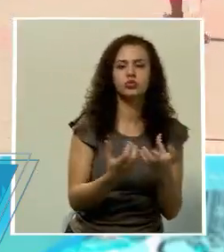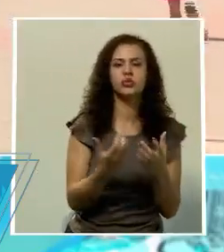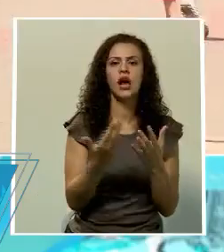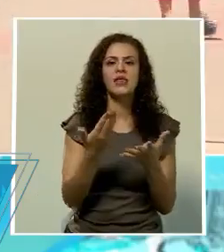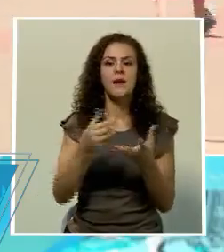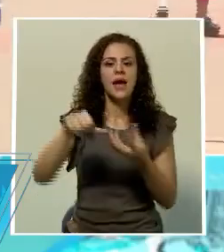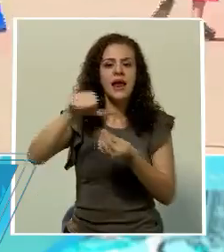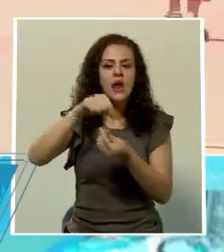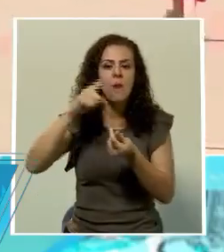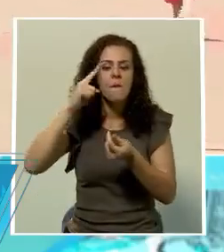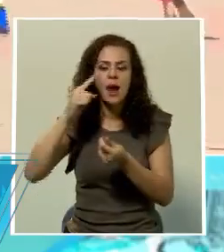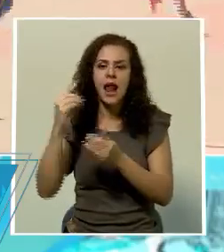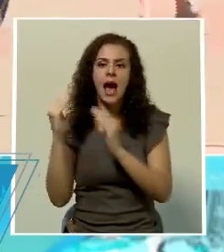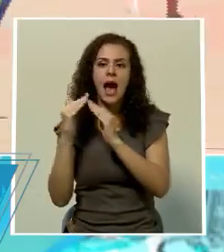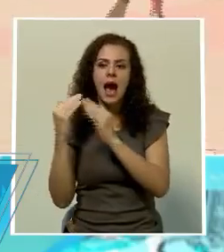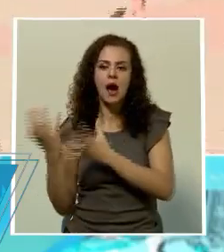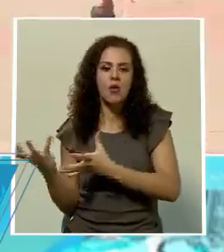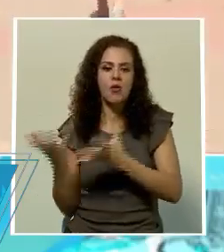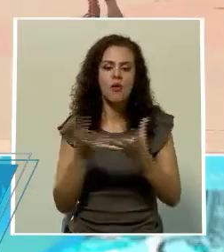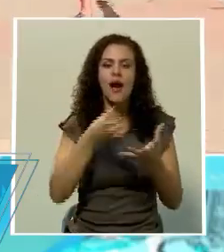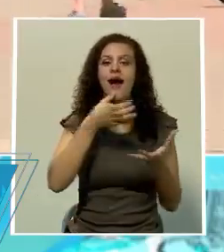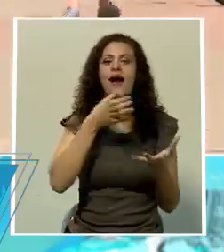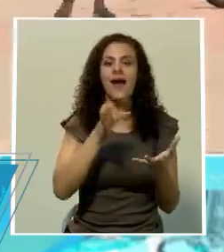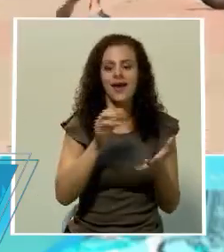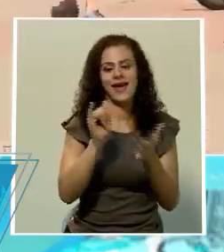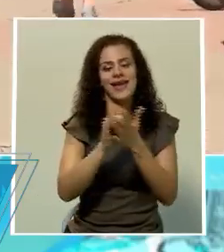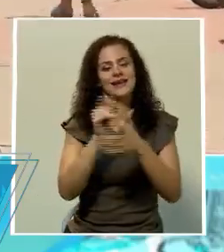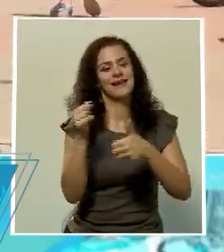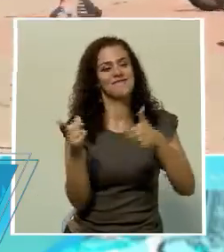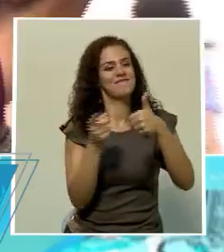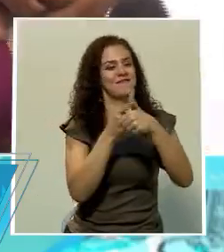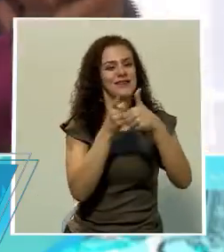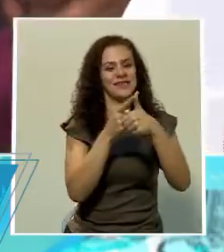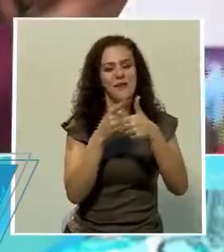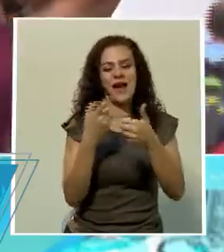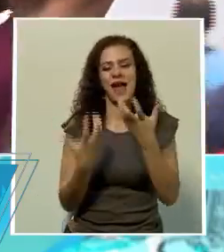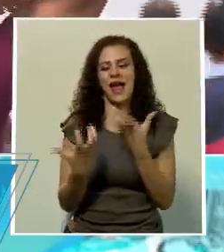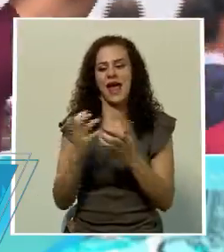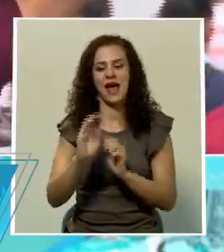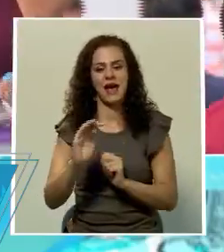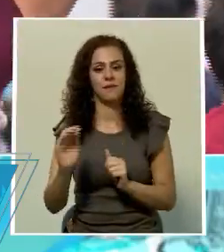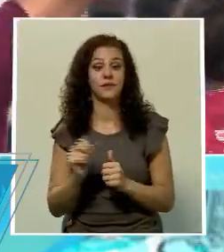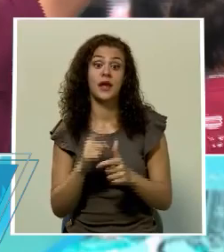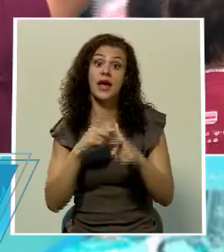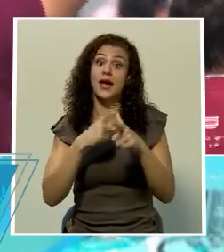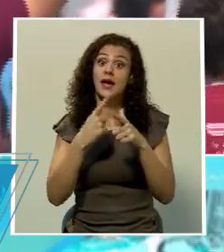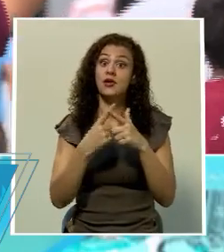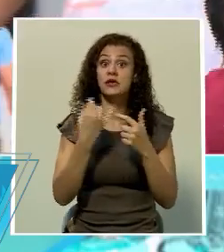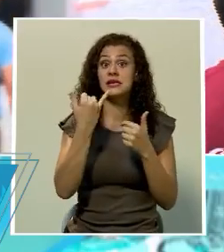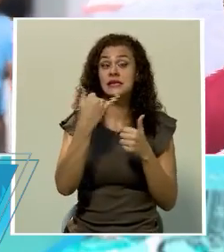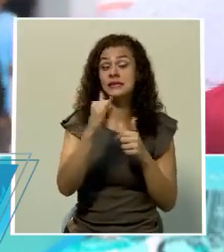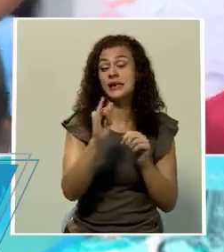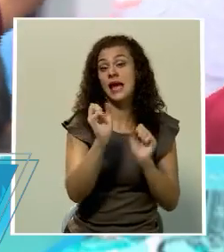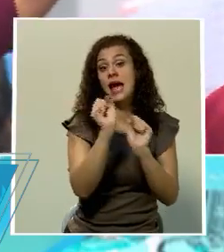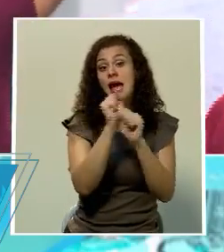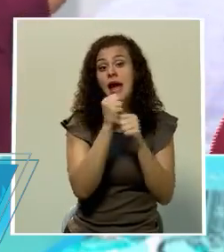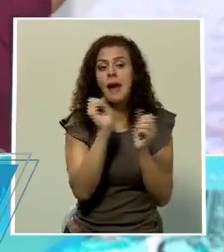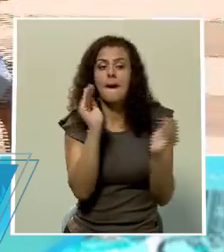que transportamos en la casa. Esta es la principal causa de quemaduras. De tal forma que si vamos haciendo un